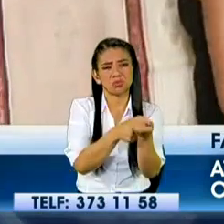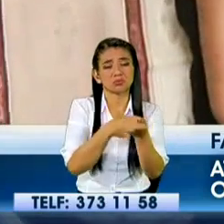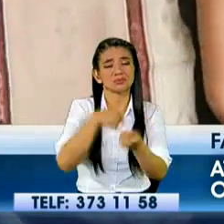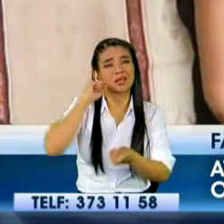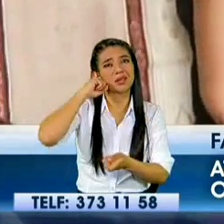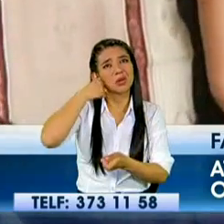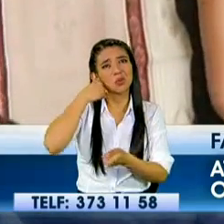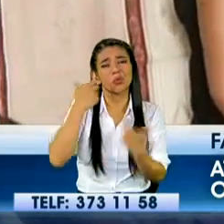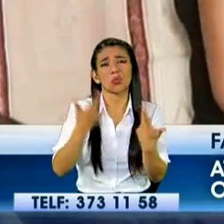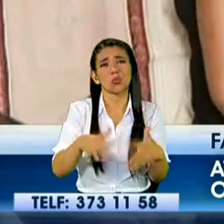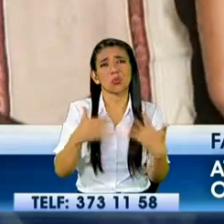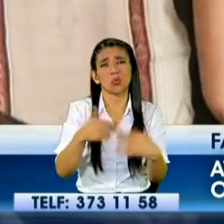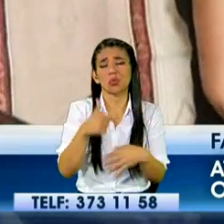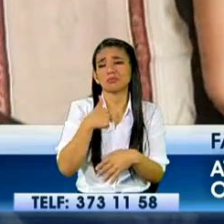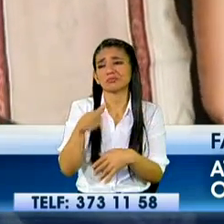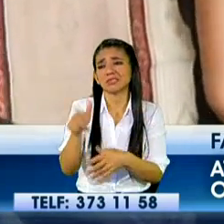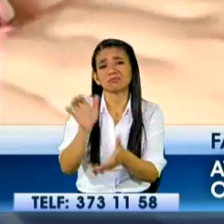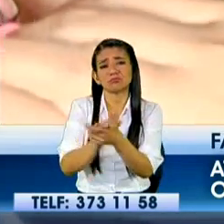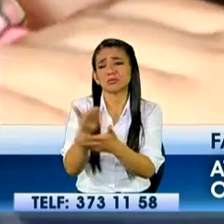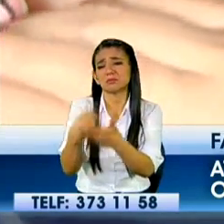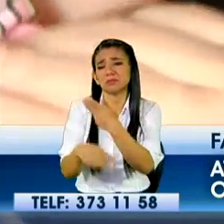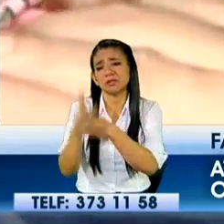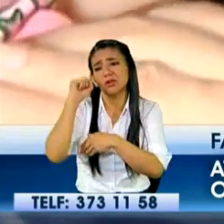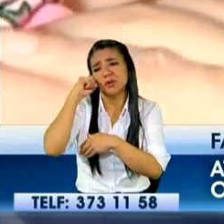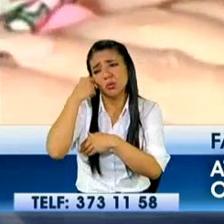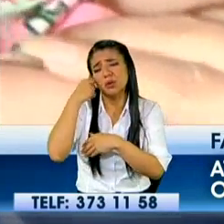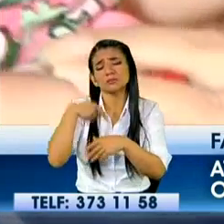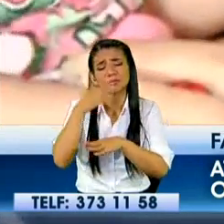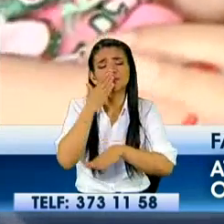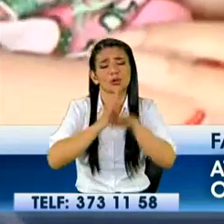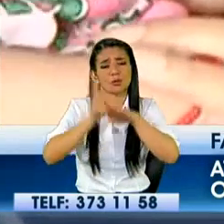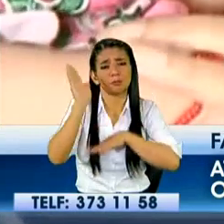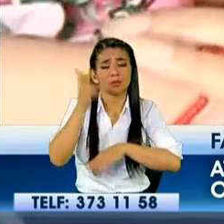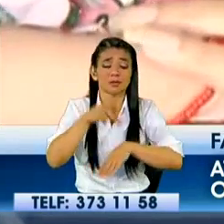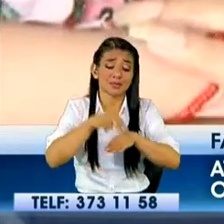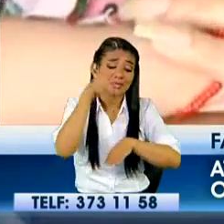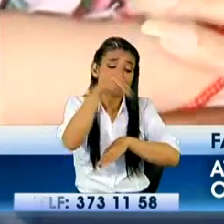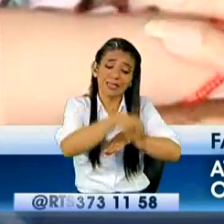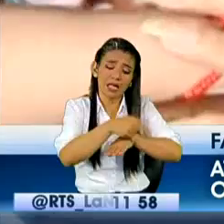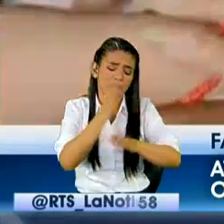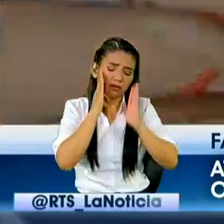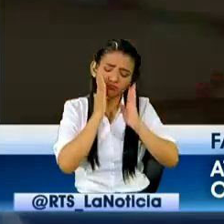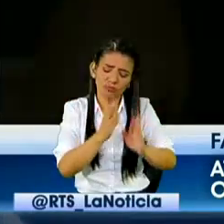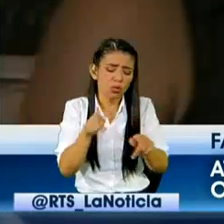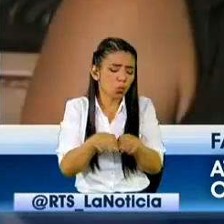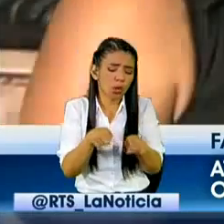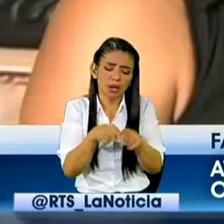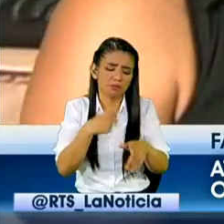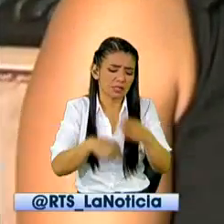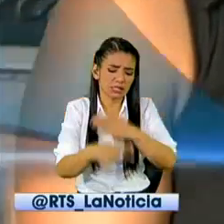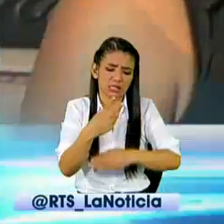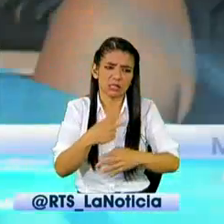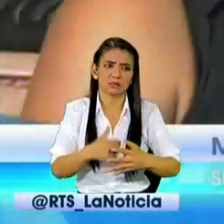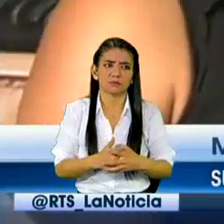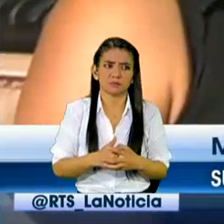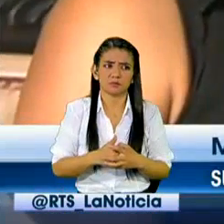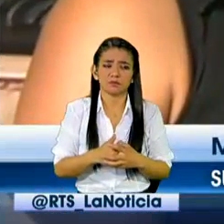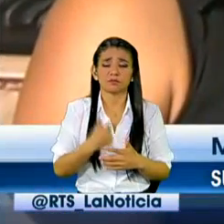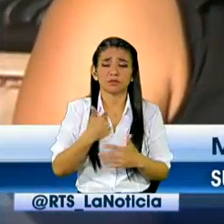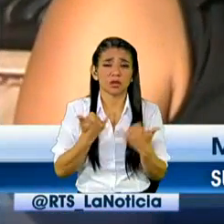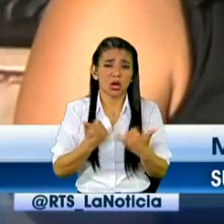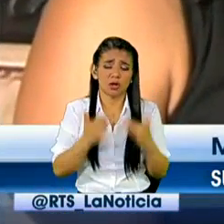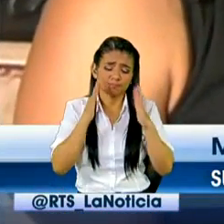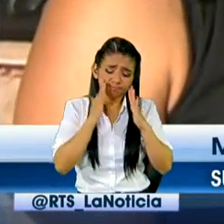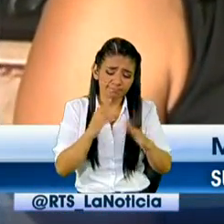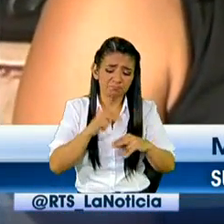recuerda con mucha nostalgia a su nuera y promete cuidar a su nieta como si se tratara de su propia hija. Ahora me toca ver por mi